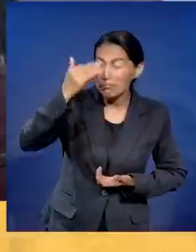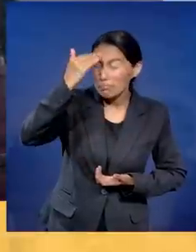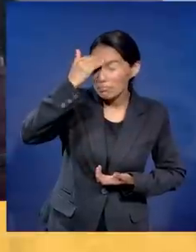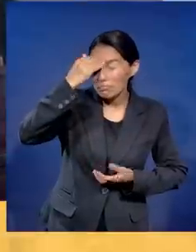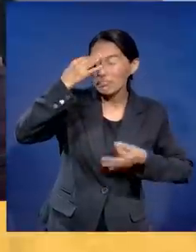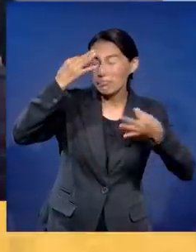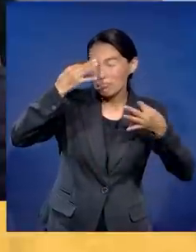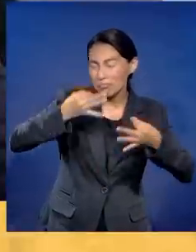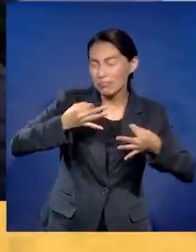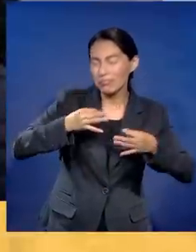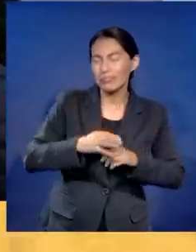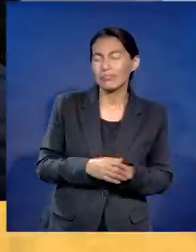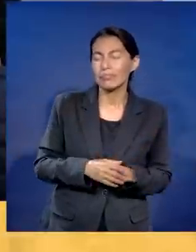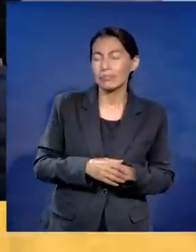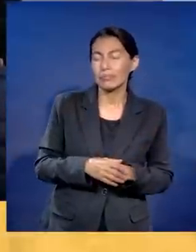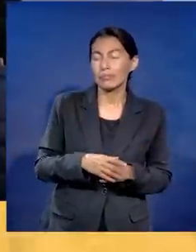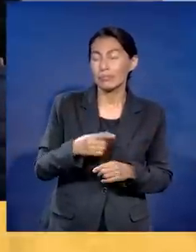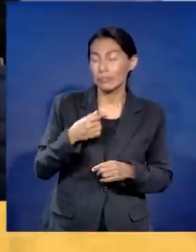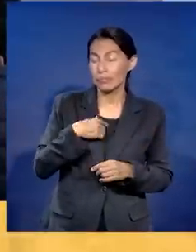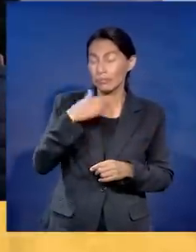Tú nos conoces bien.